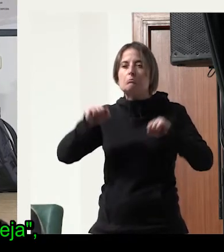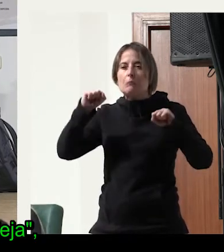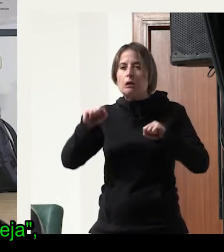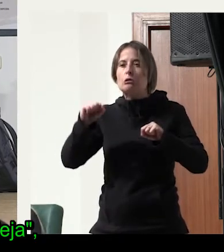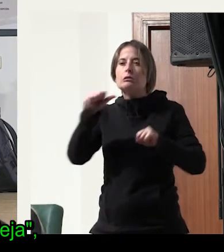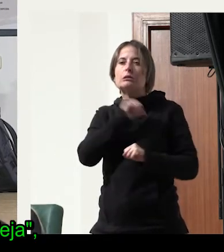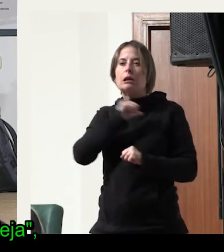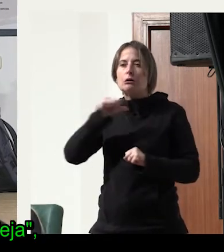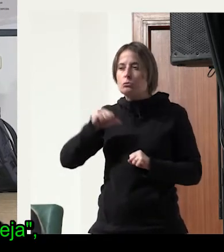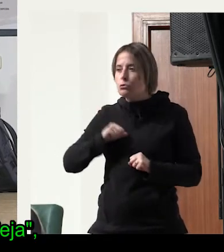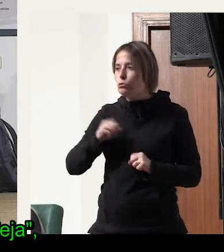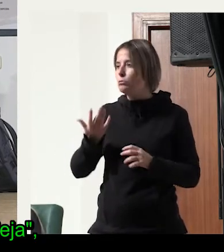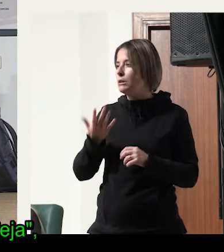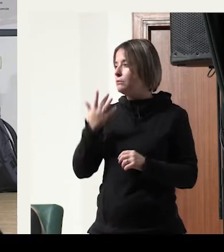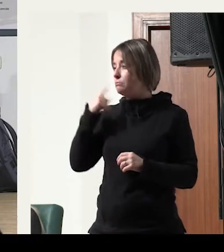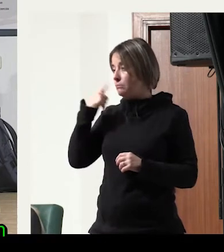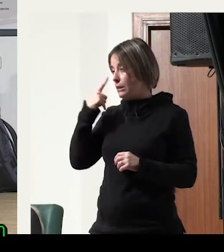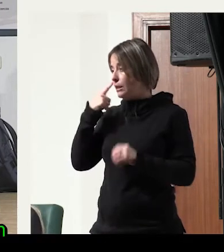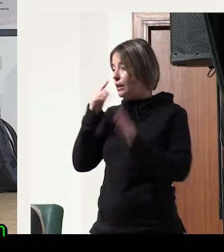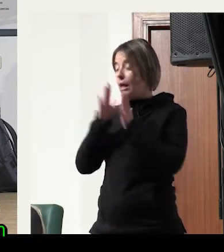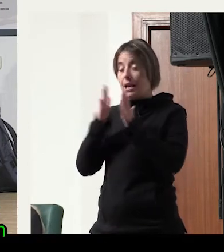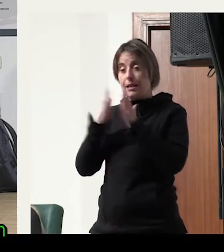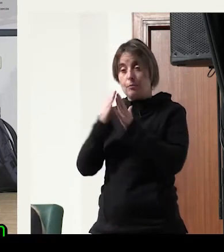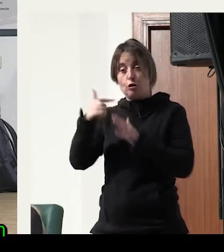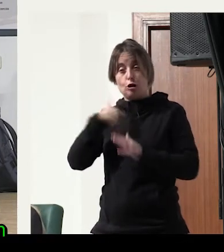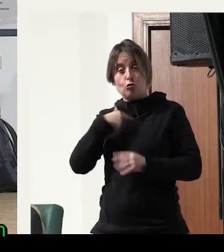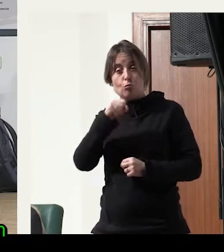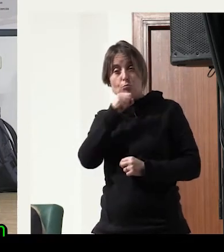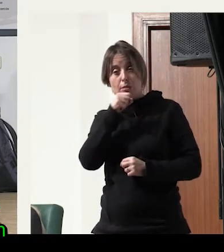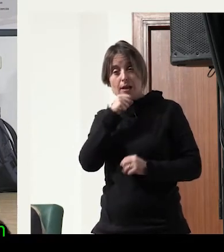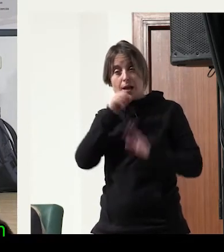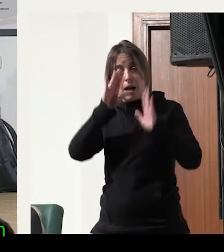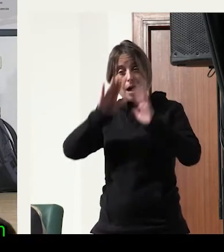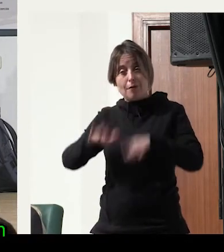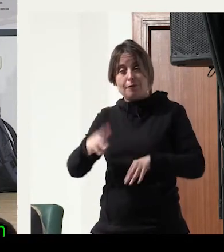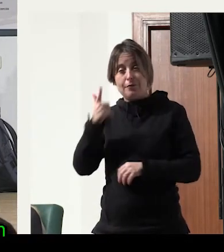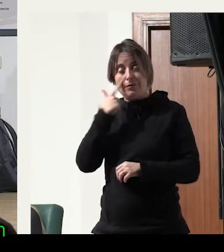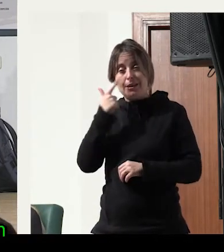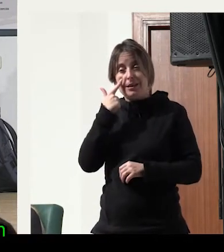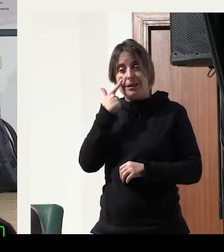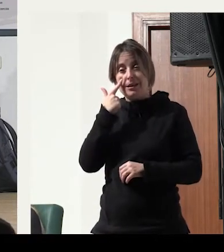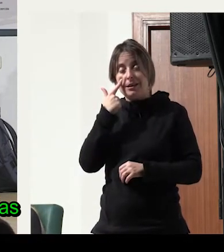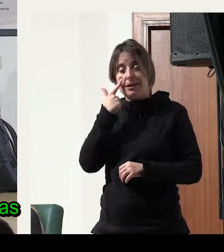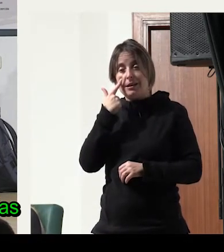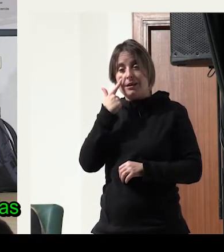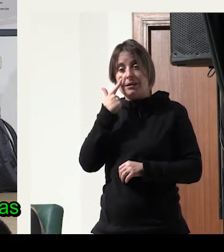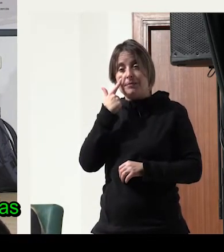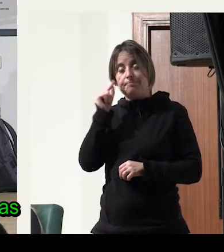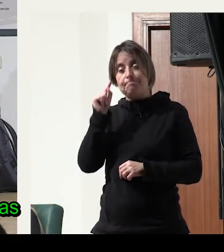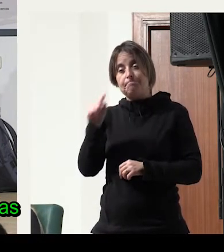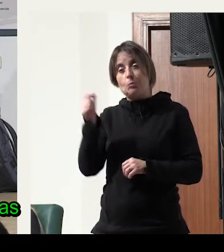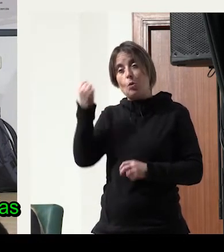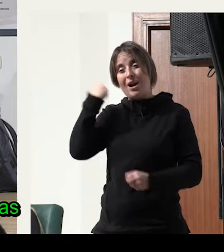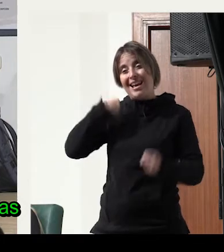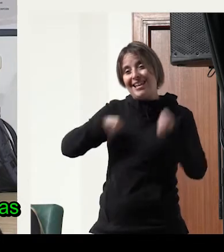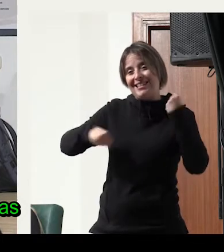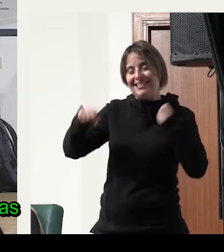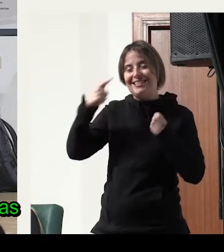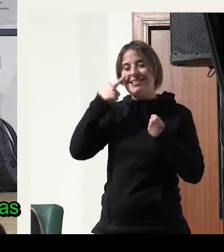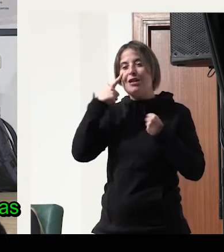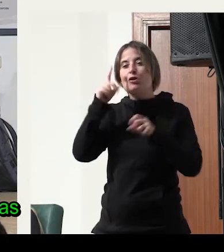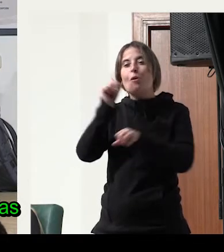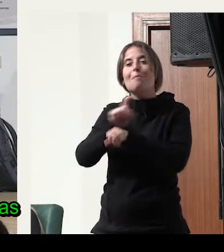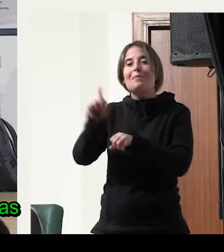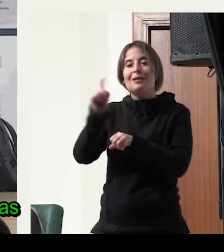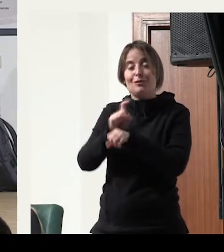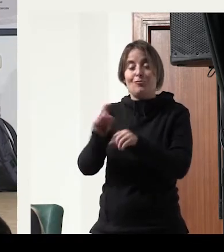Mirar, en el libro este de Yo Vieja, al final, hace precisamente Ana Freixas una aportación de ensayos, películas y novelas